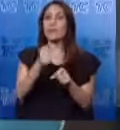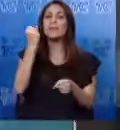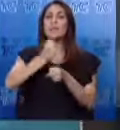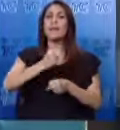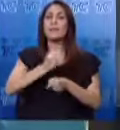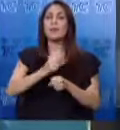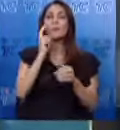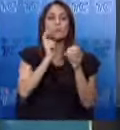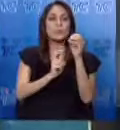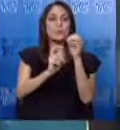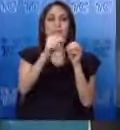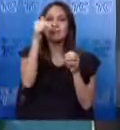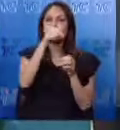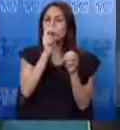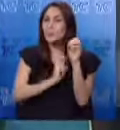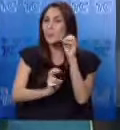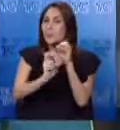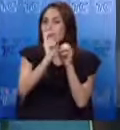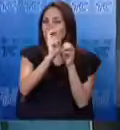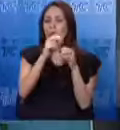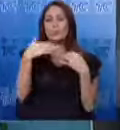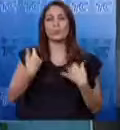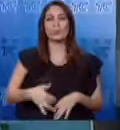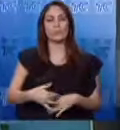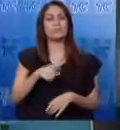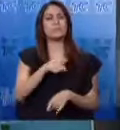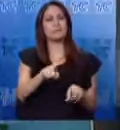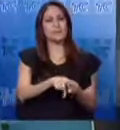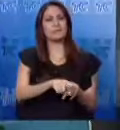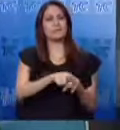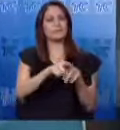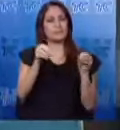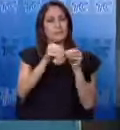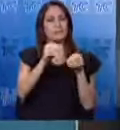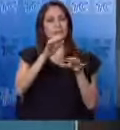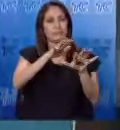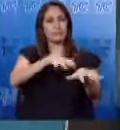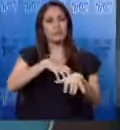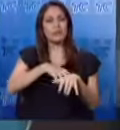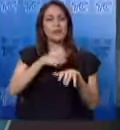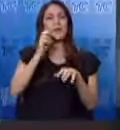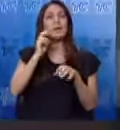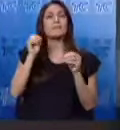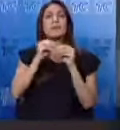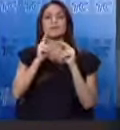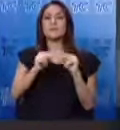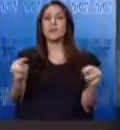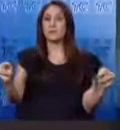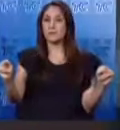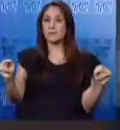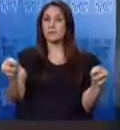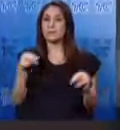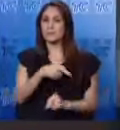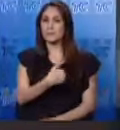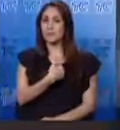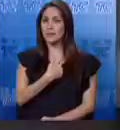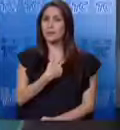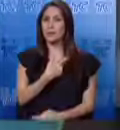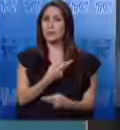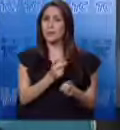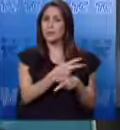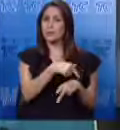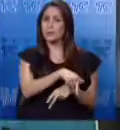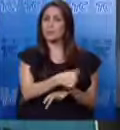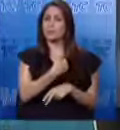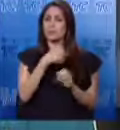el turismo, empleo en el agroturismo, en la agroecología. Tenemos productos consolidados,